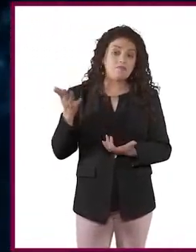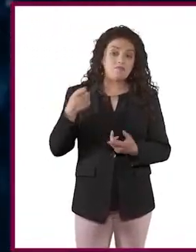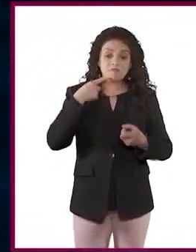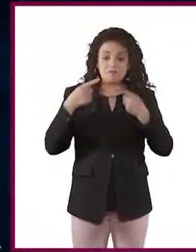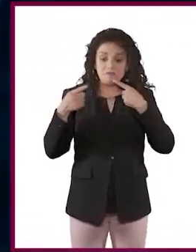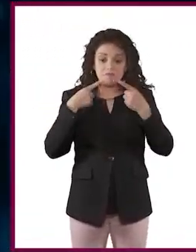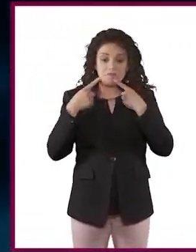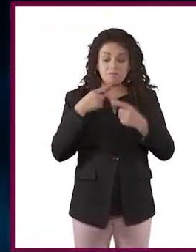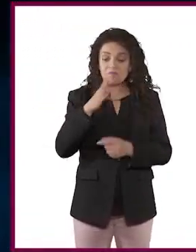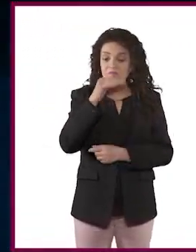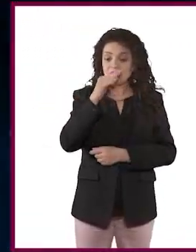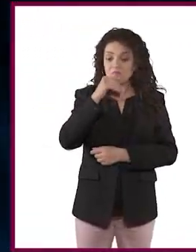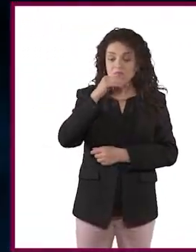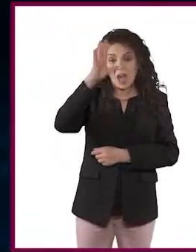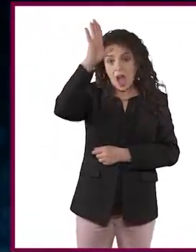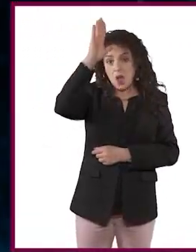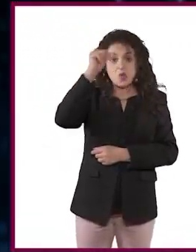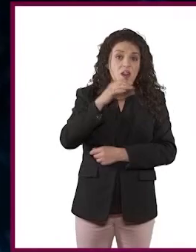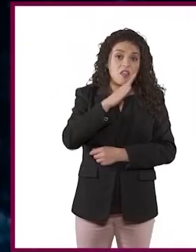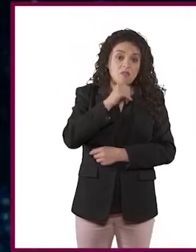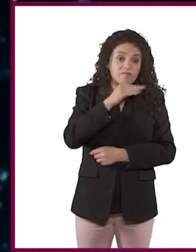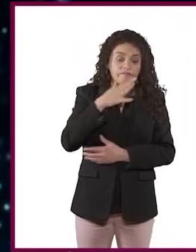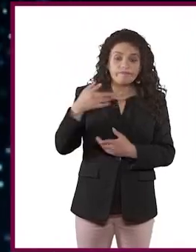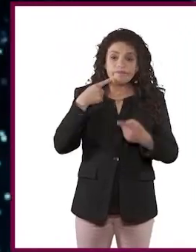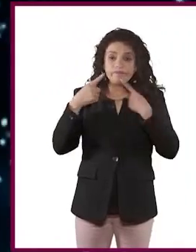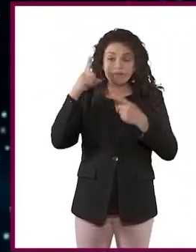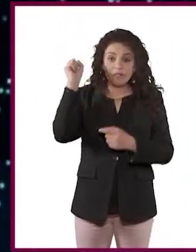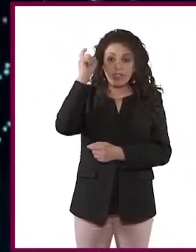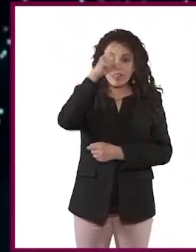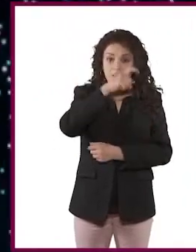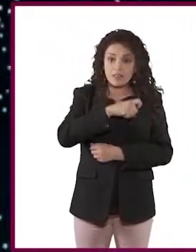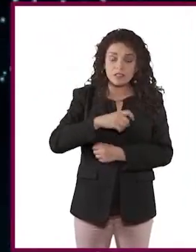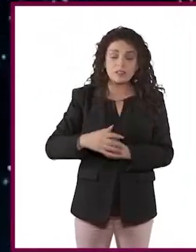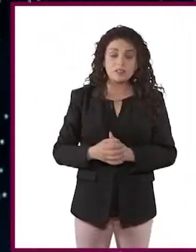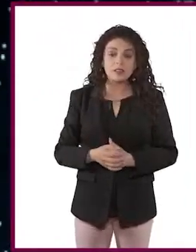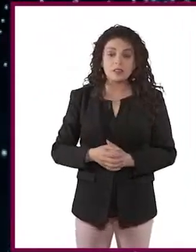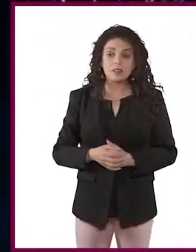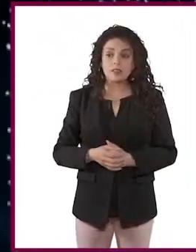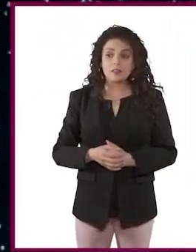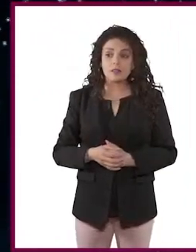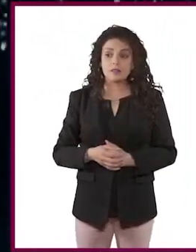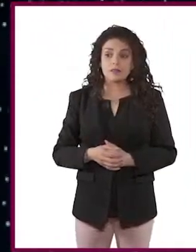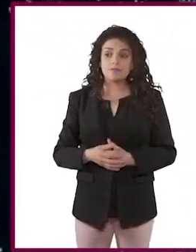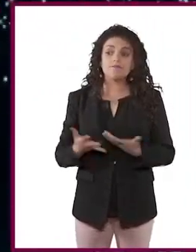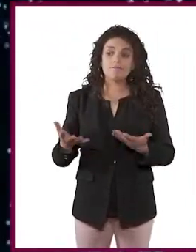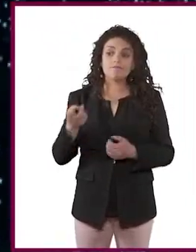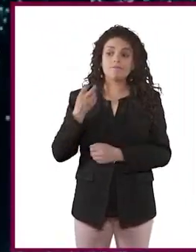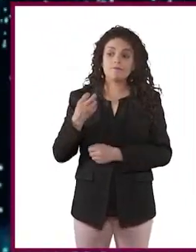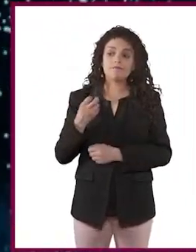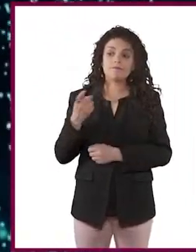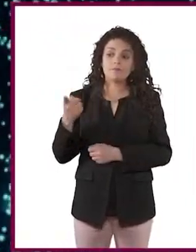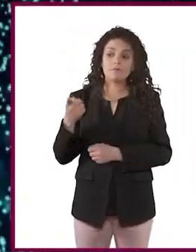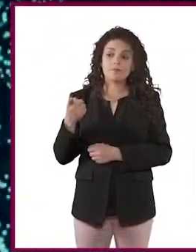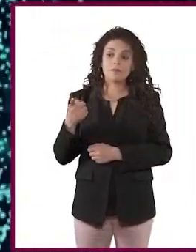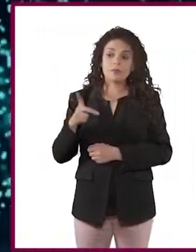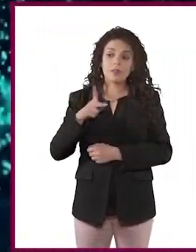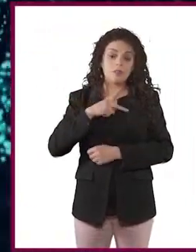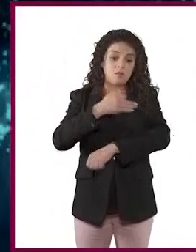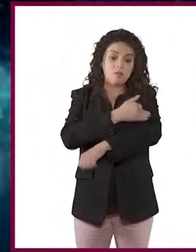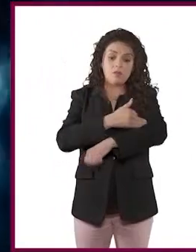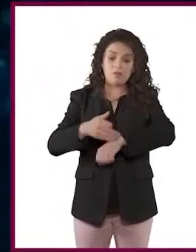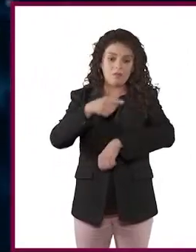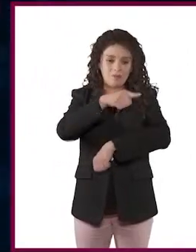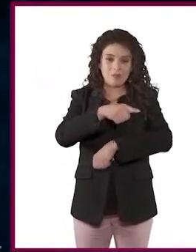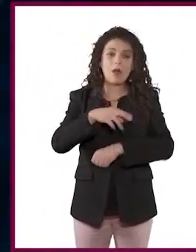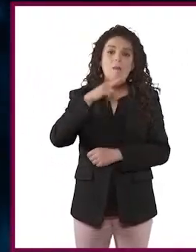Sin embargo, como no se llegaba a un acuerdo como tal, entonces, y como estaban pasando otras, entonces mi